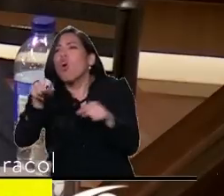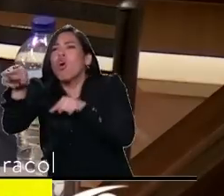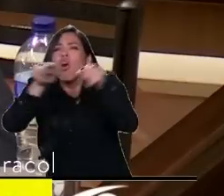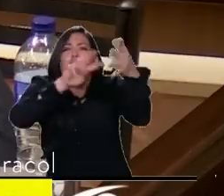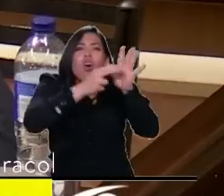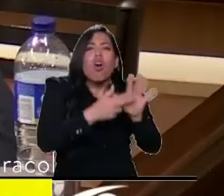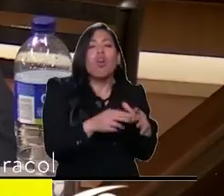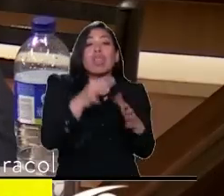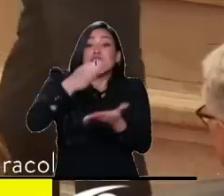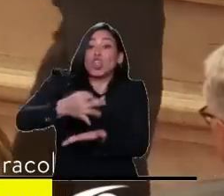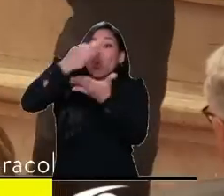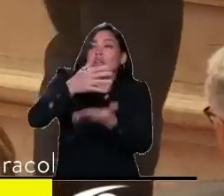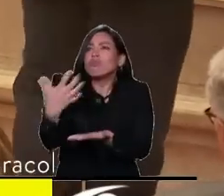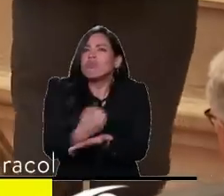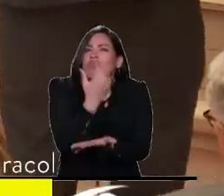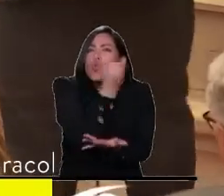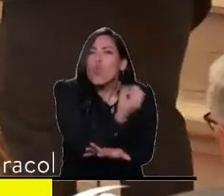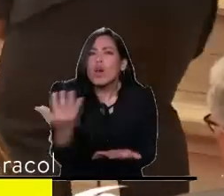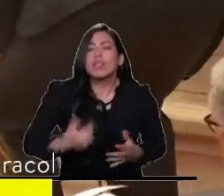cuántas toneladas producen?